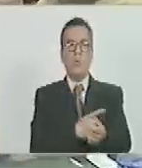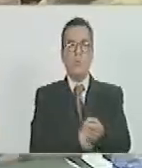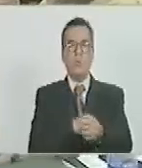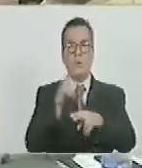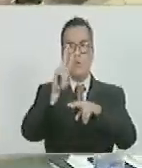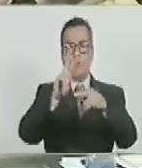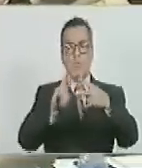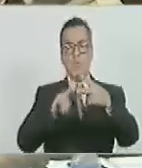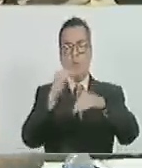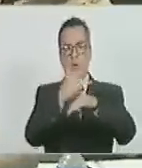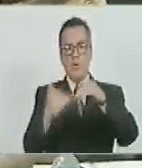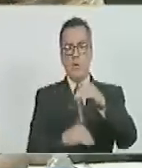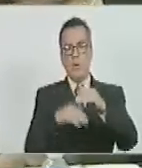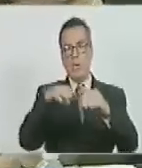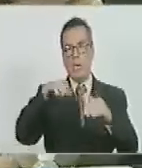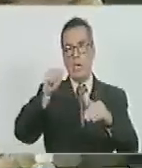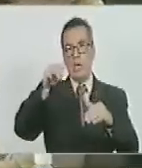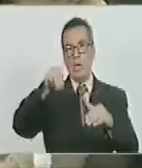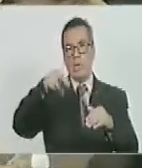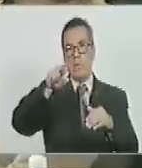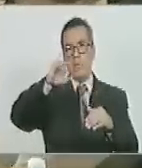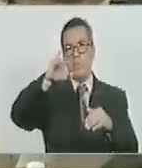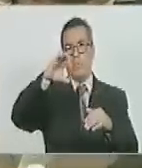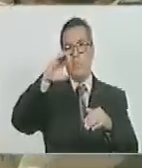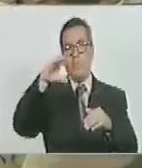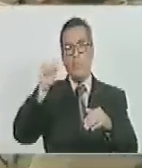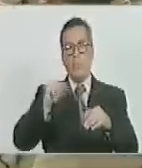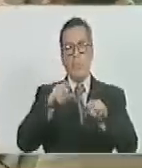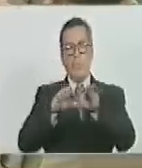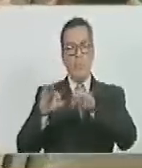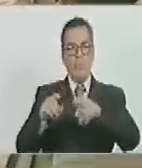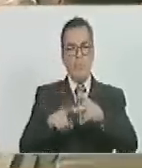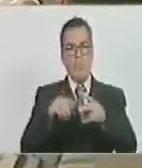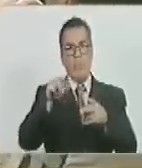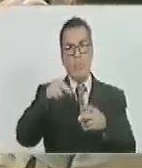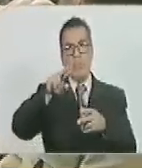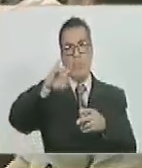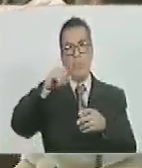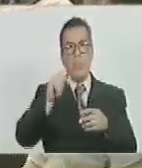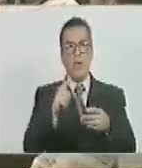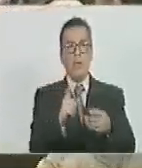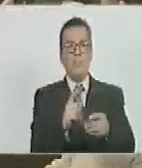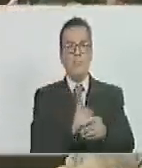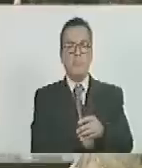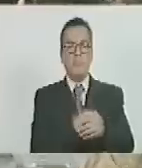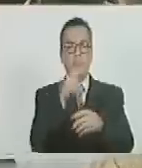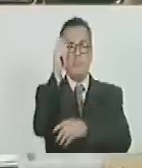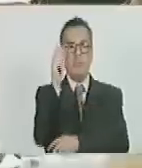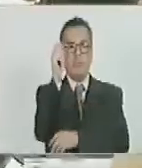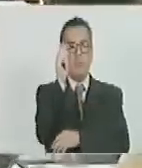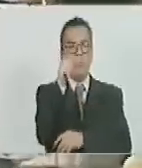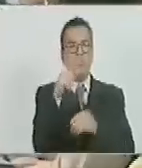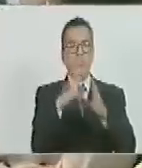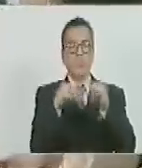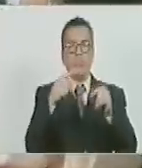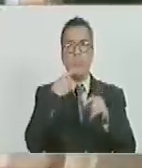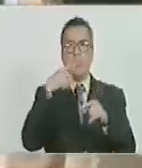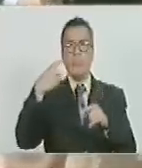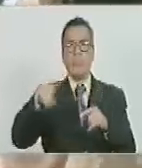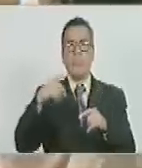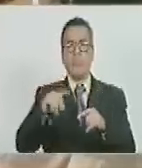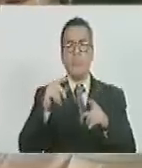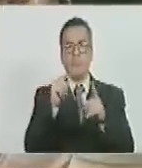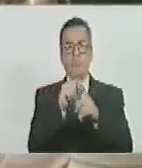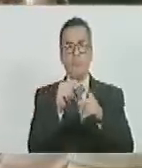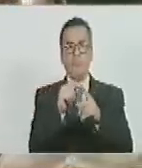segunda vicepresidenta América Pérez, hermana subsecretaria María Alejandra, estimados hermanos diputados, diputadas. Tomo este derecho de palabra